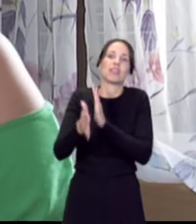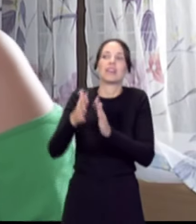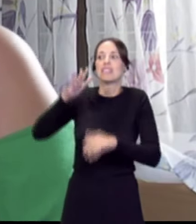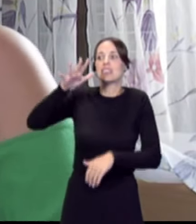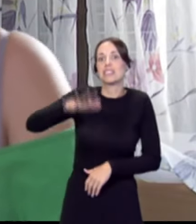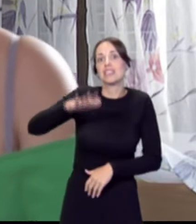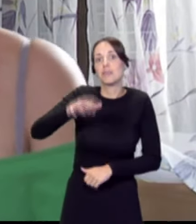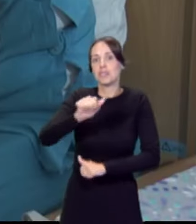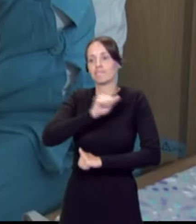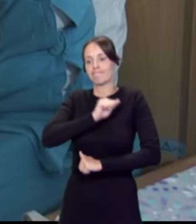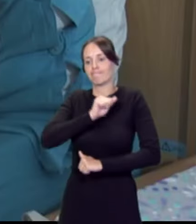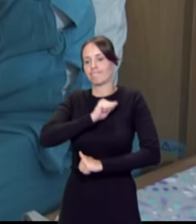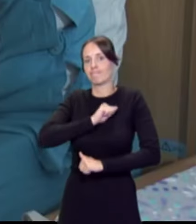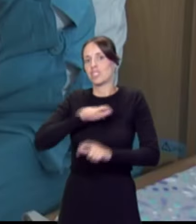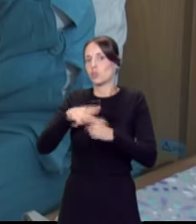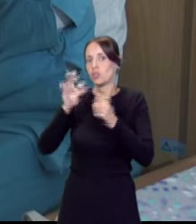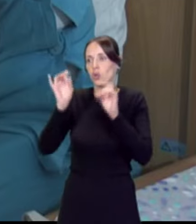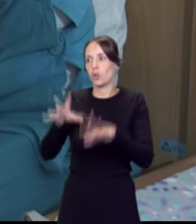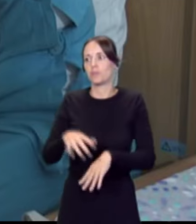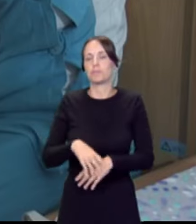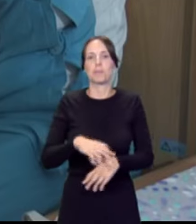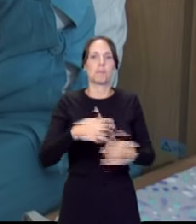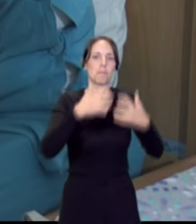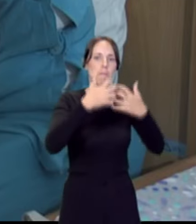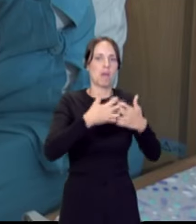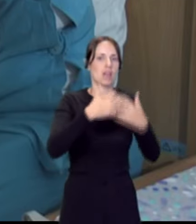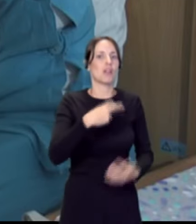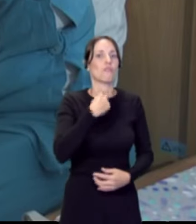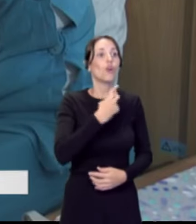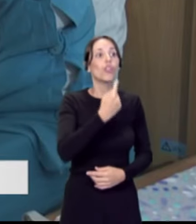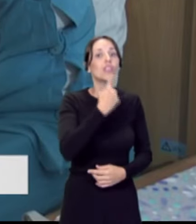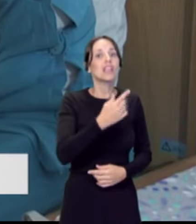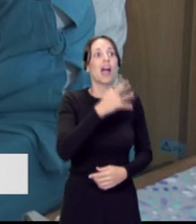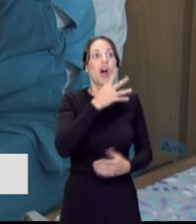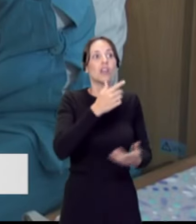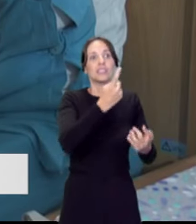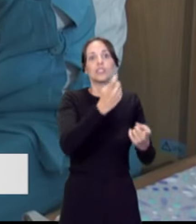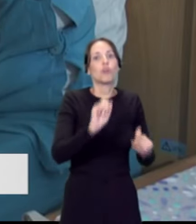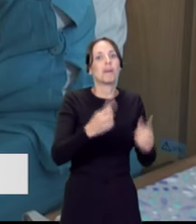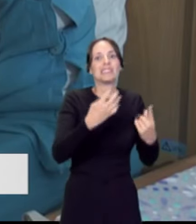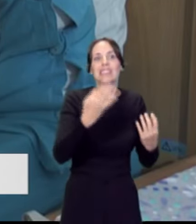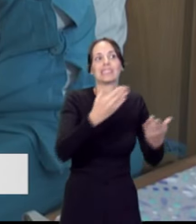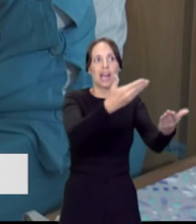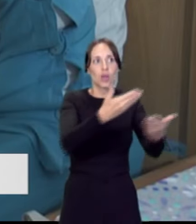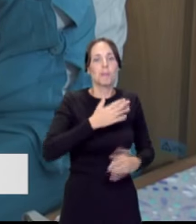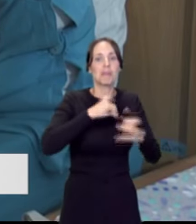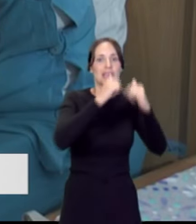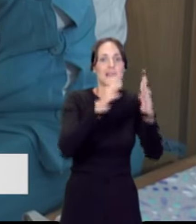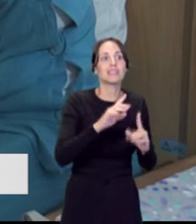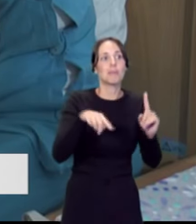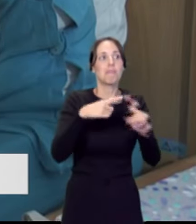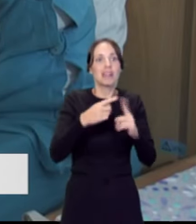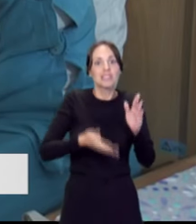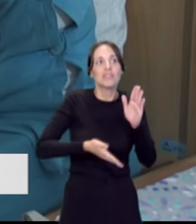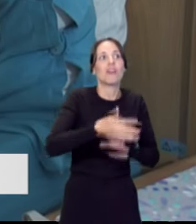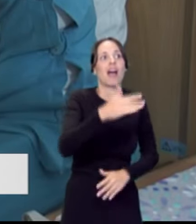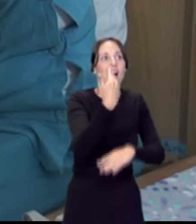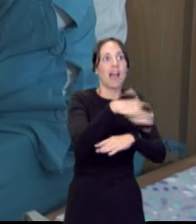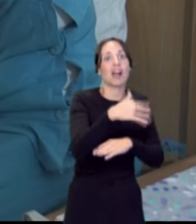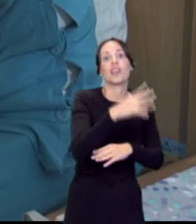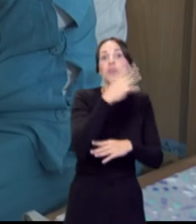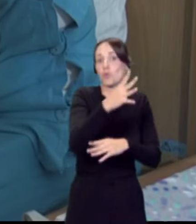en la misma situación. Ahora lo que más necesito es ayuda a domicilio, ayuda para poder salir, que es el mayor problema por las